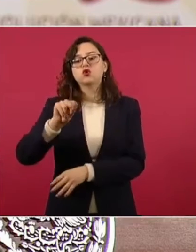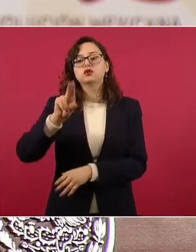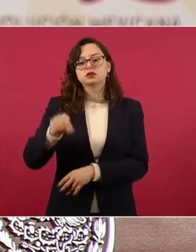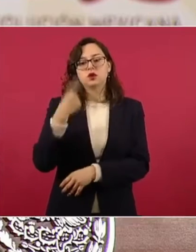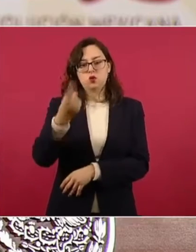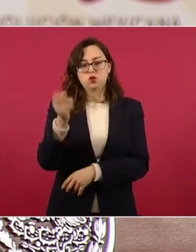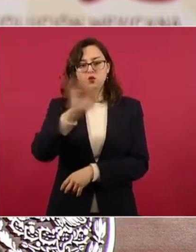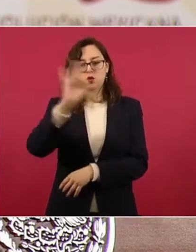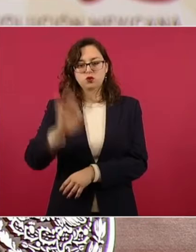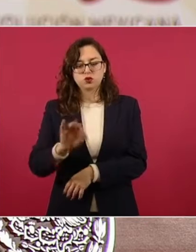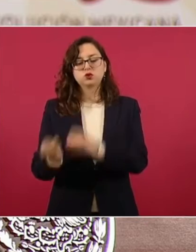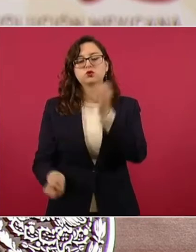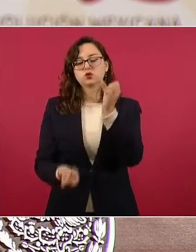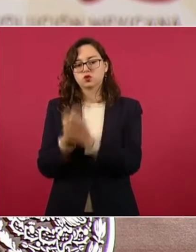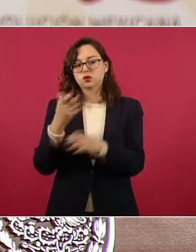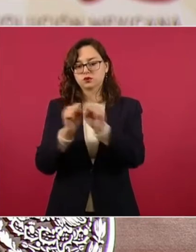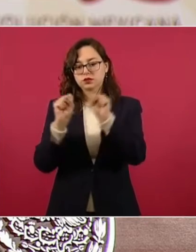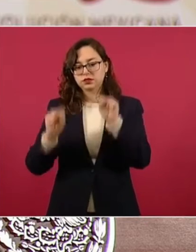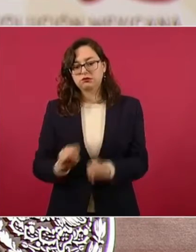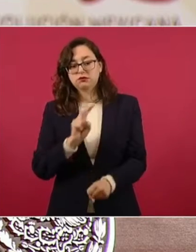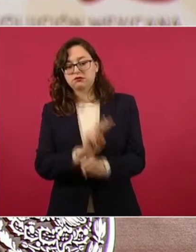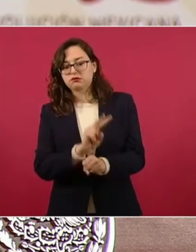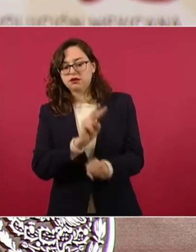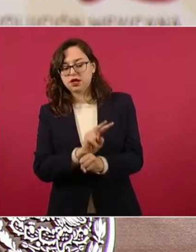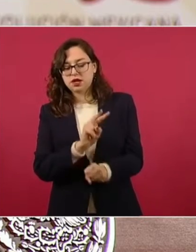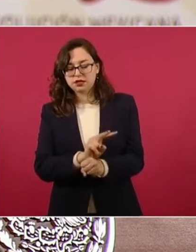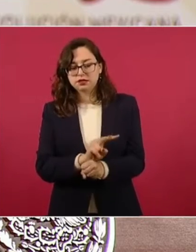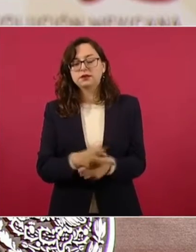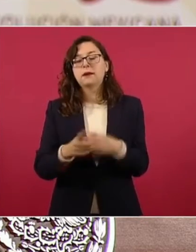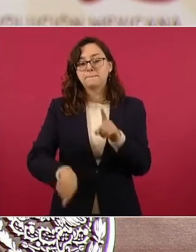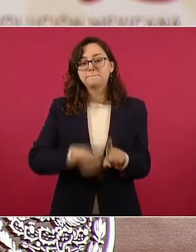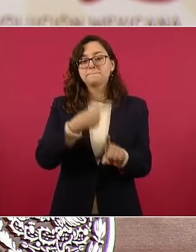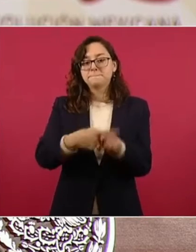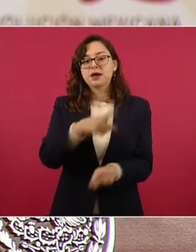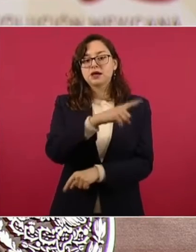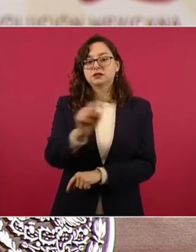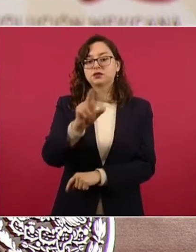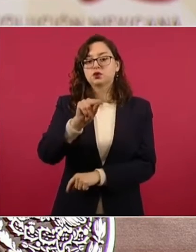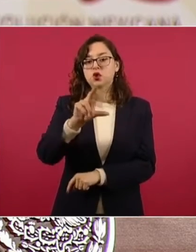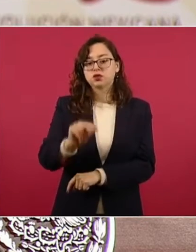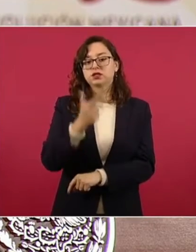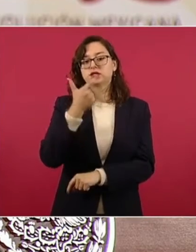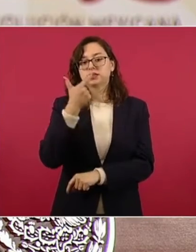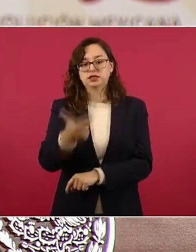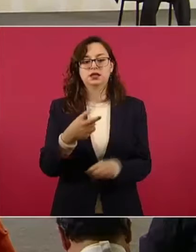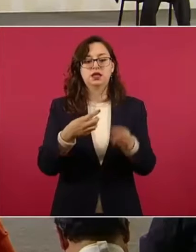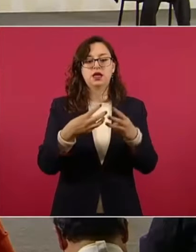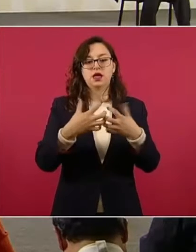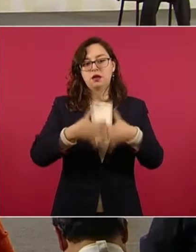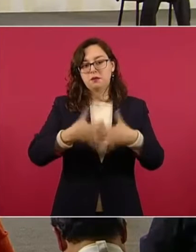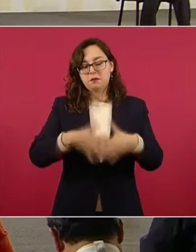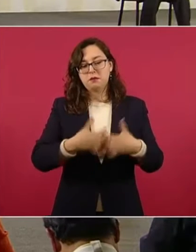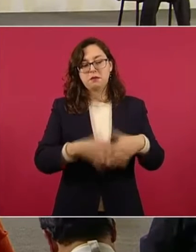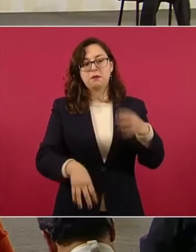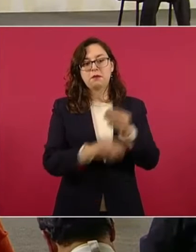instalación del sistema de administración de insumos, además de 187 equipos ya habilitados y que están ya